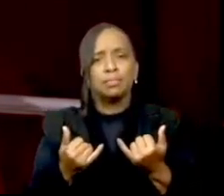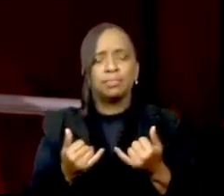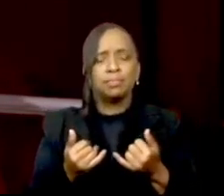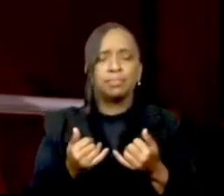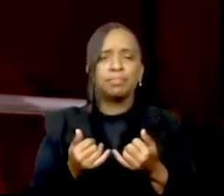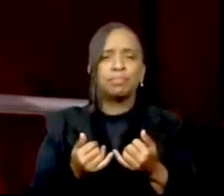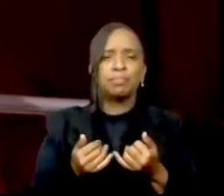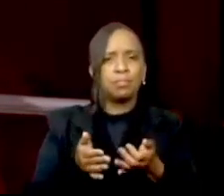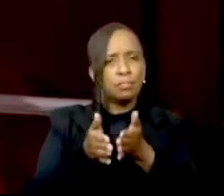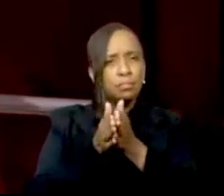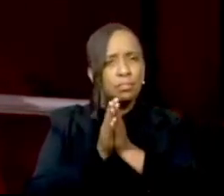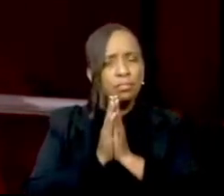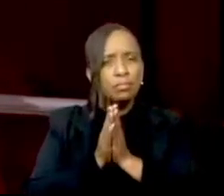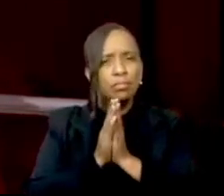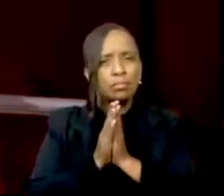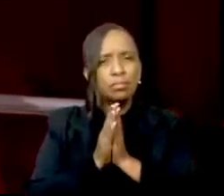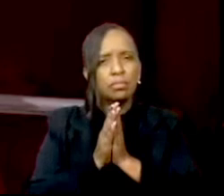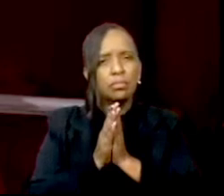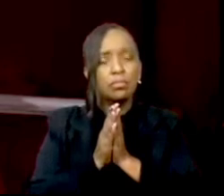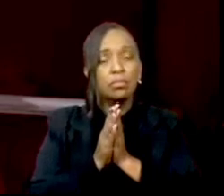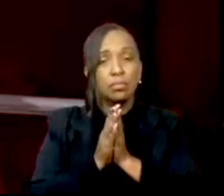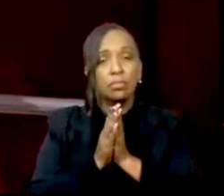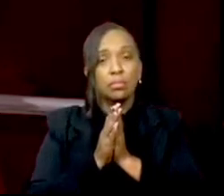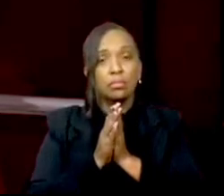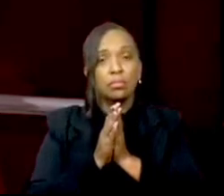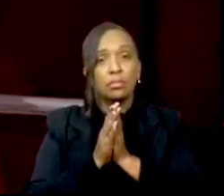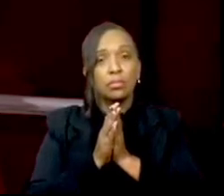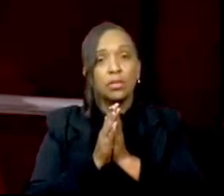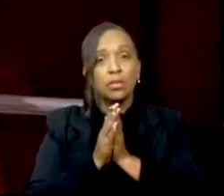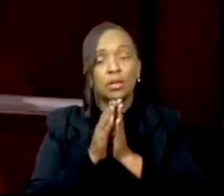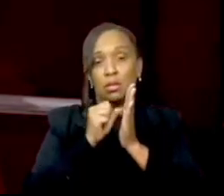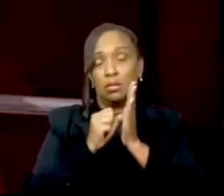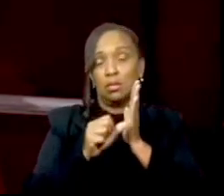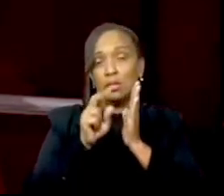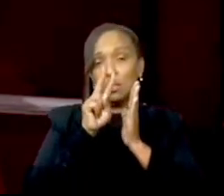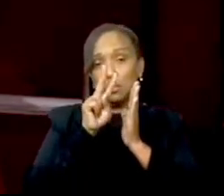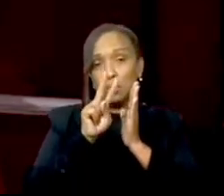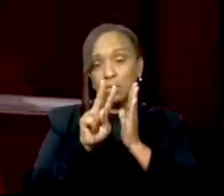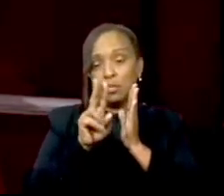modifique el artículo 2 68 de la